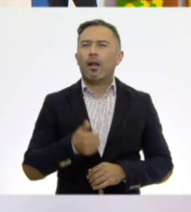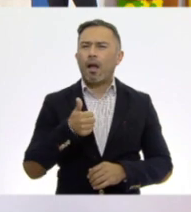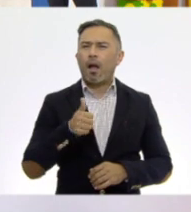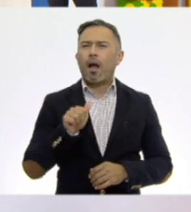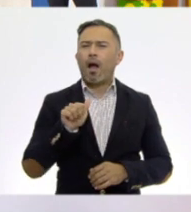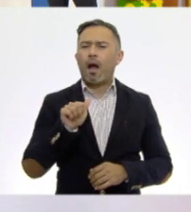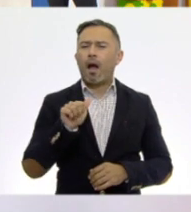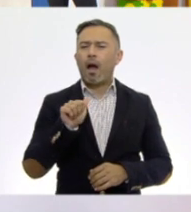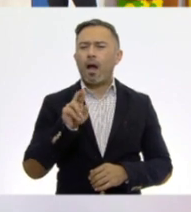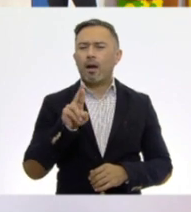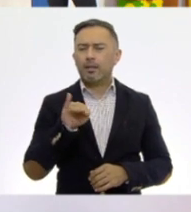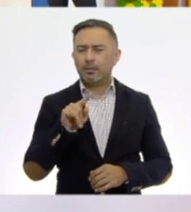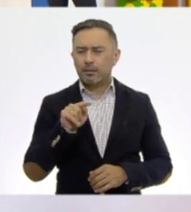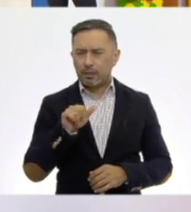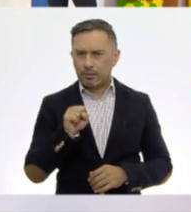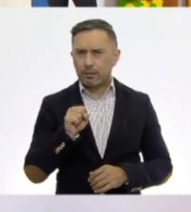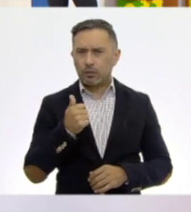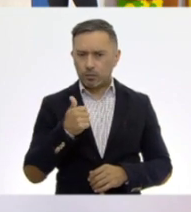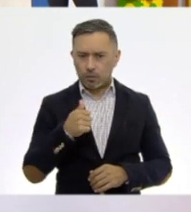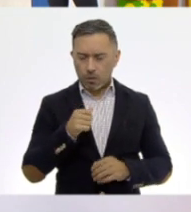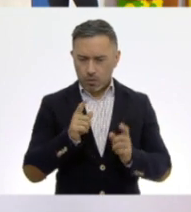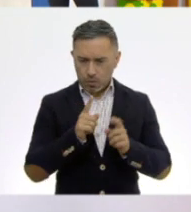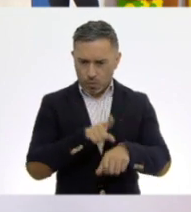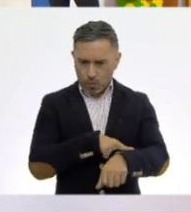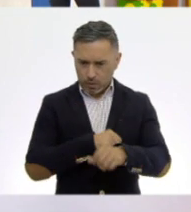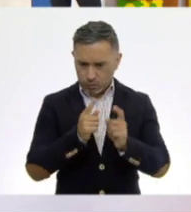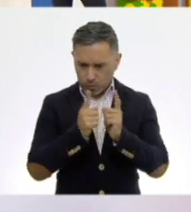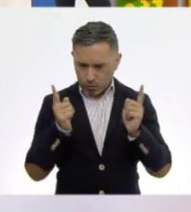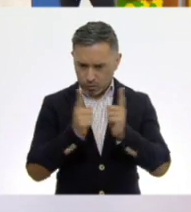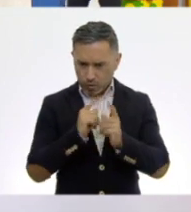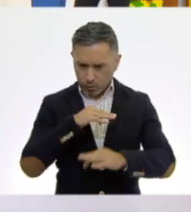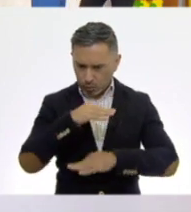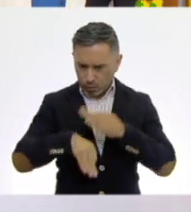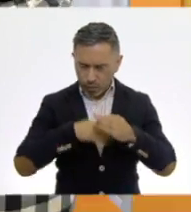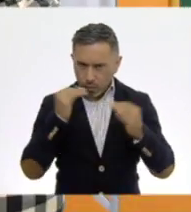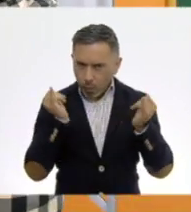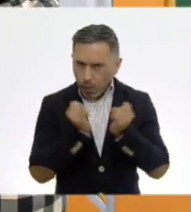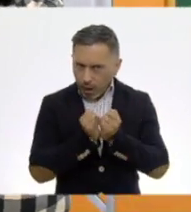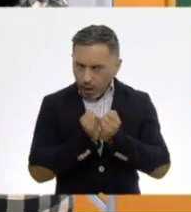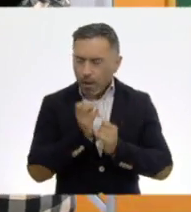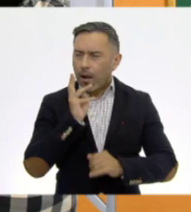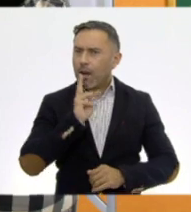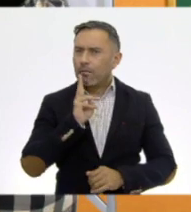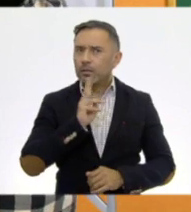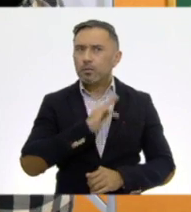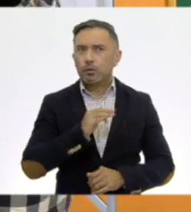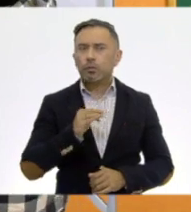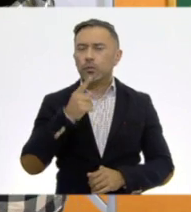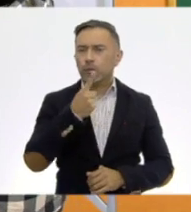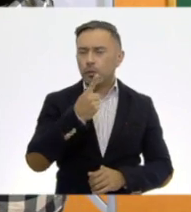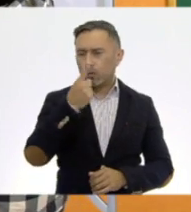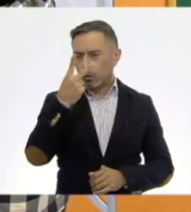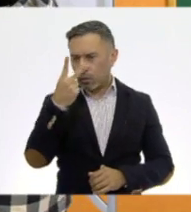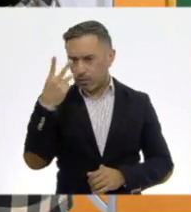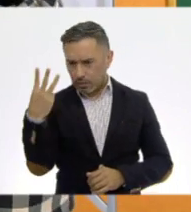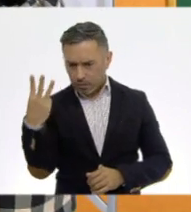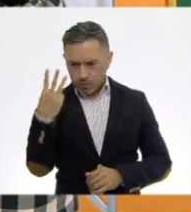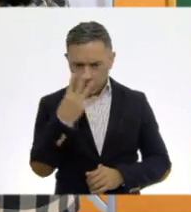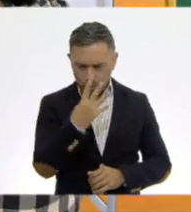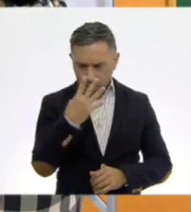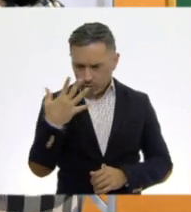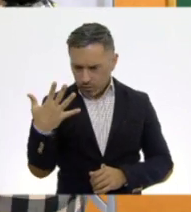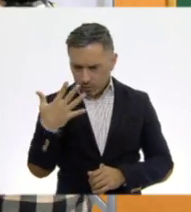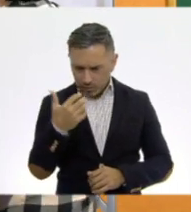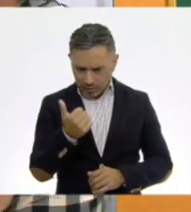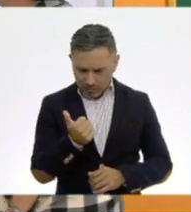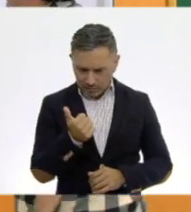sus longitudes son iguales. A ver. ¿Cuál es? Una, dos, tres, cuatro, cinco,